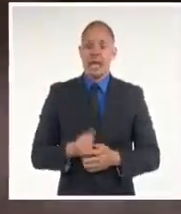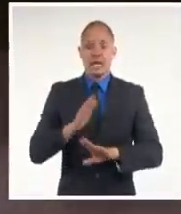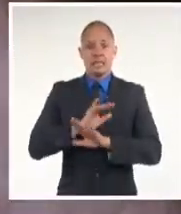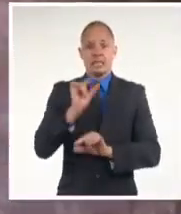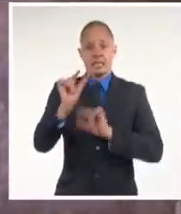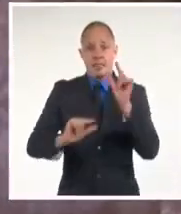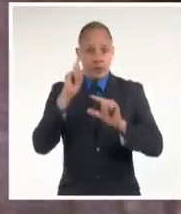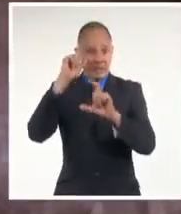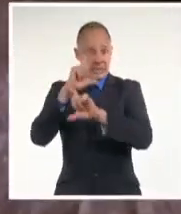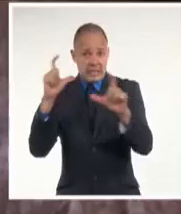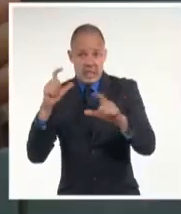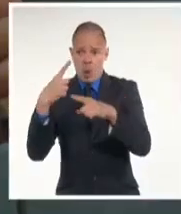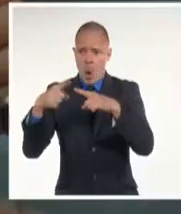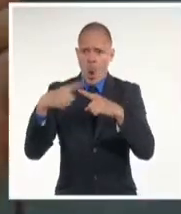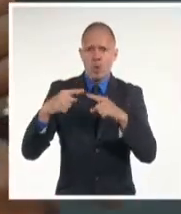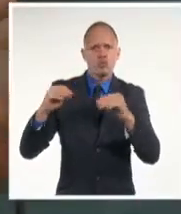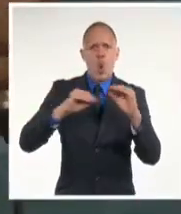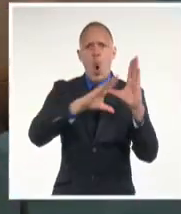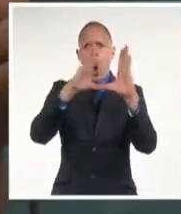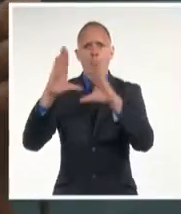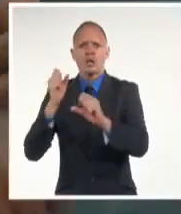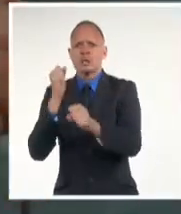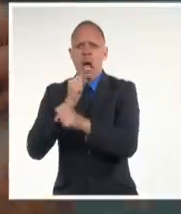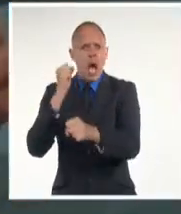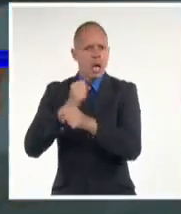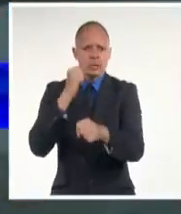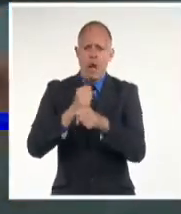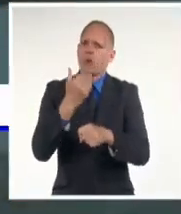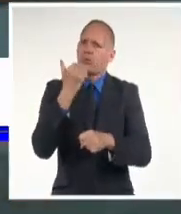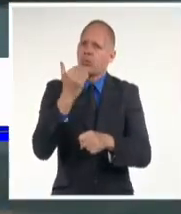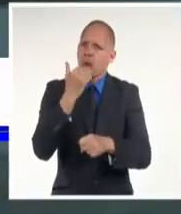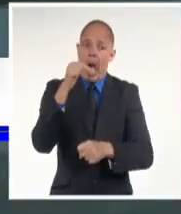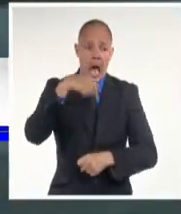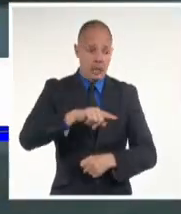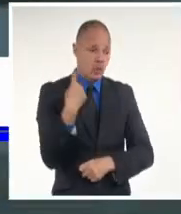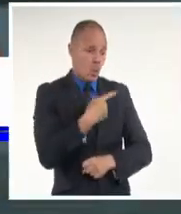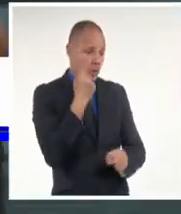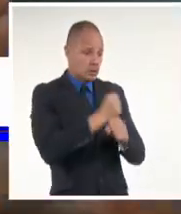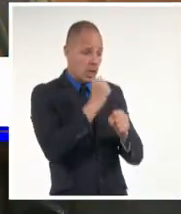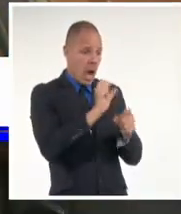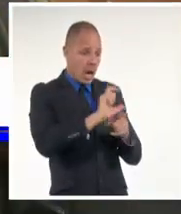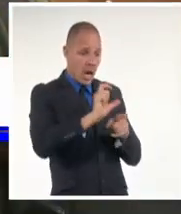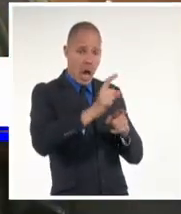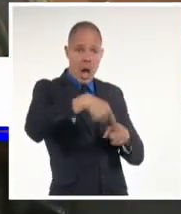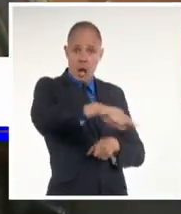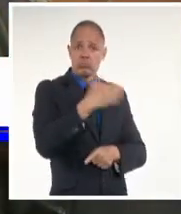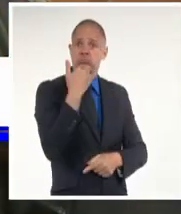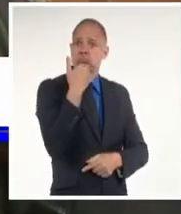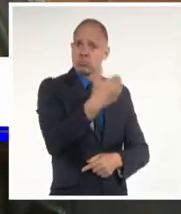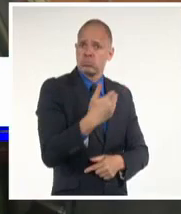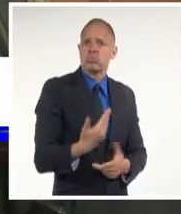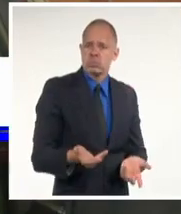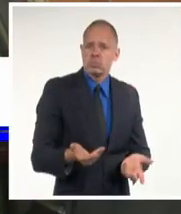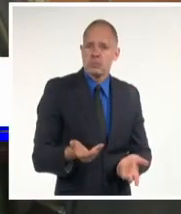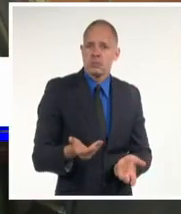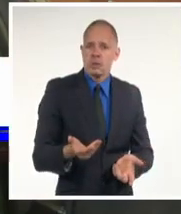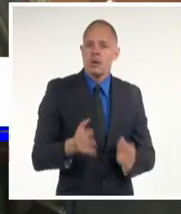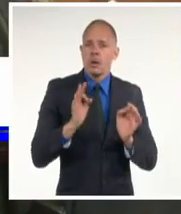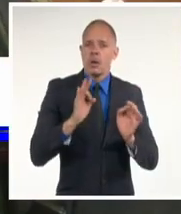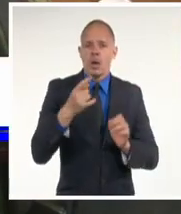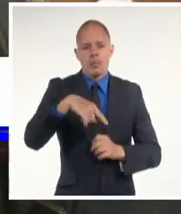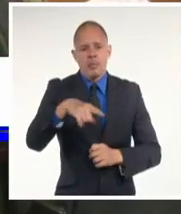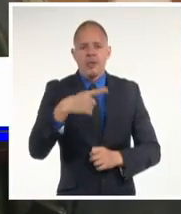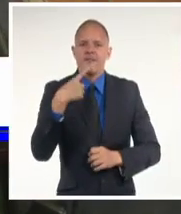dirección del país, ha hecho este pueblo, hoy los campesinos estamos en el llamado a contribuir a ese